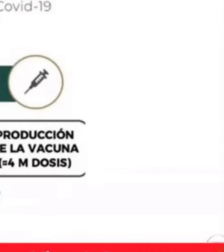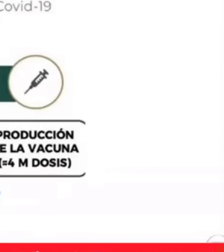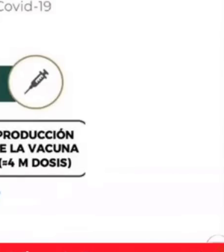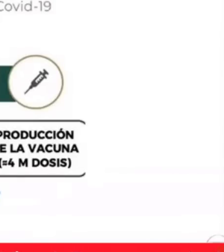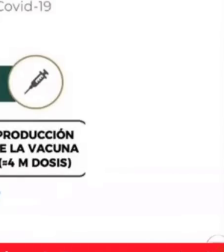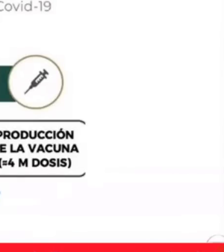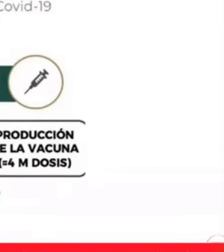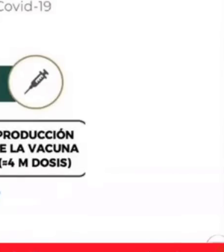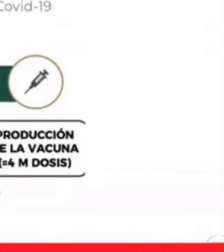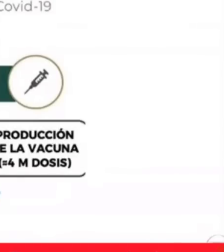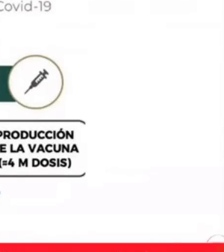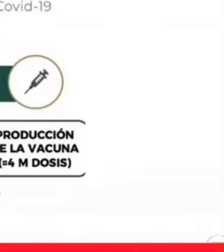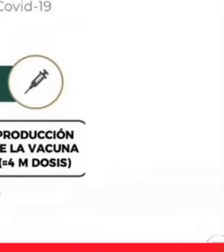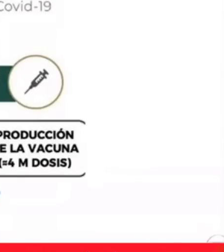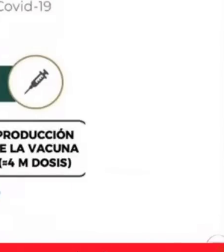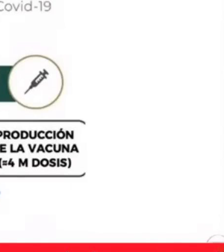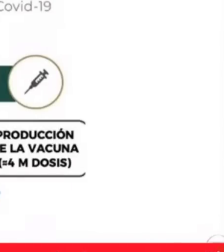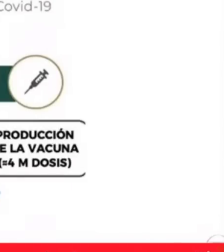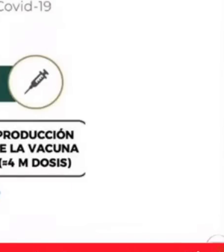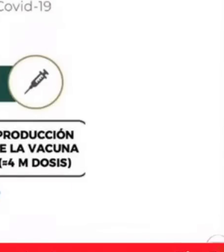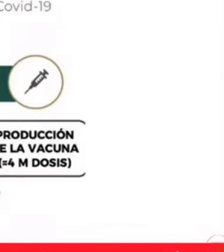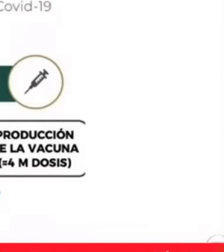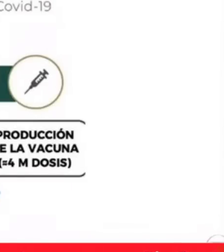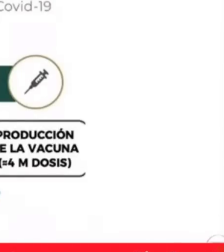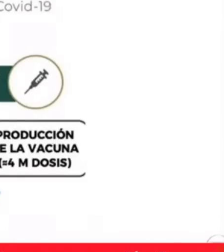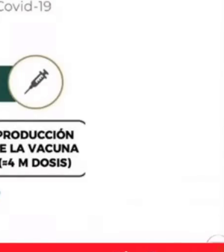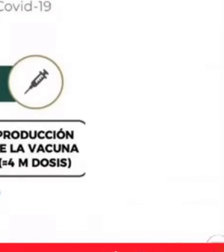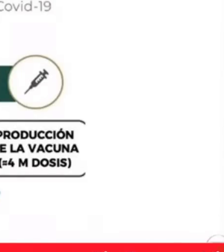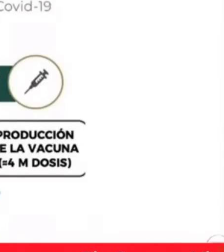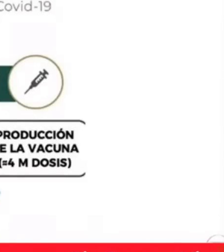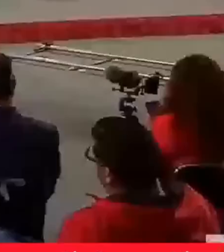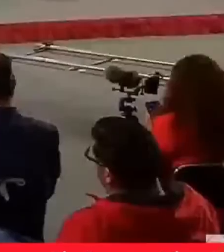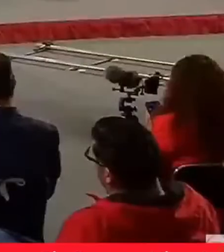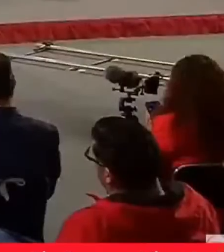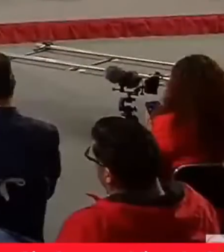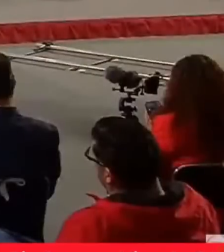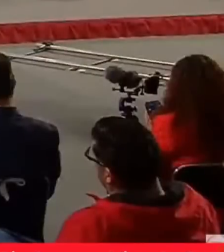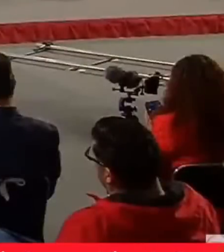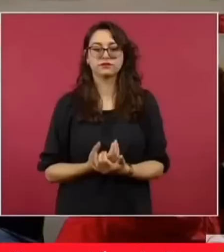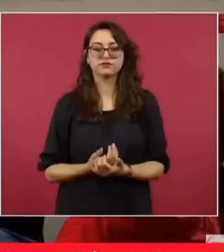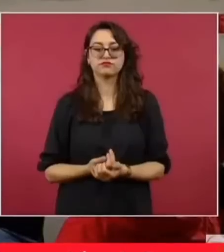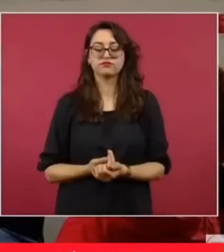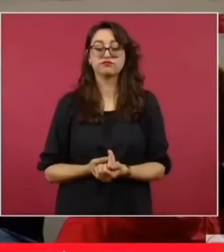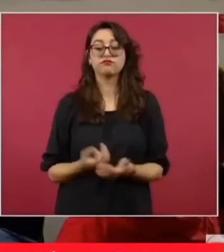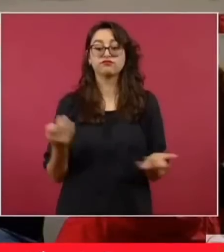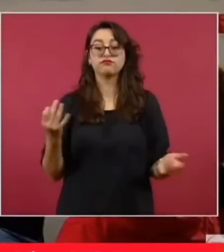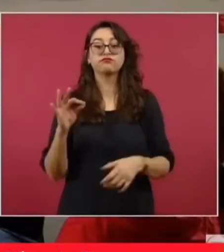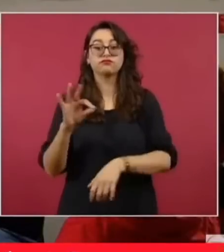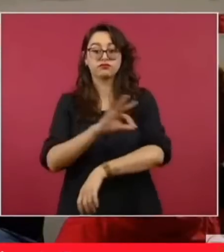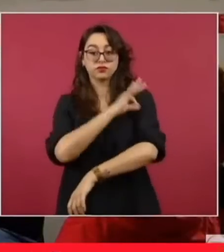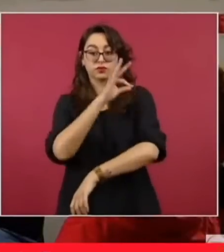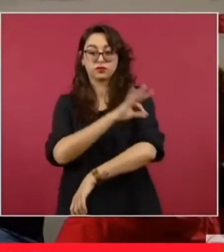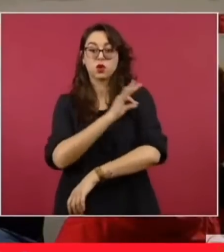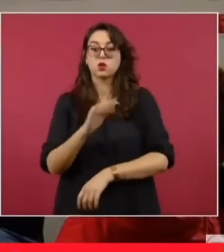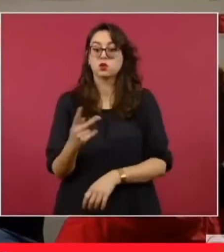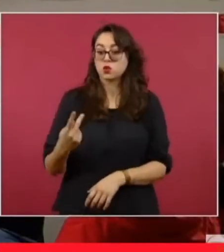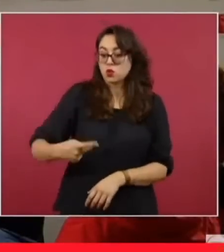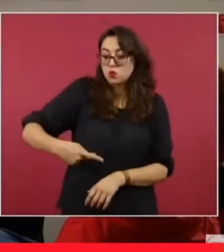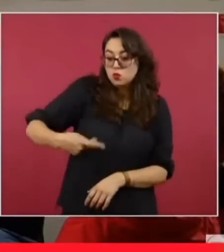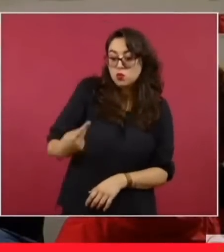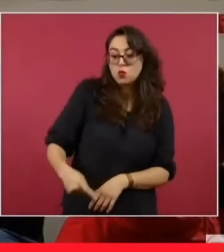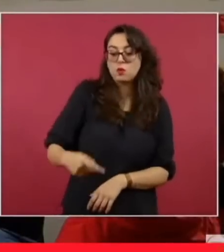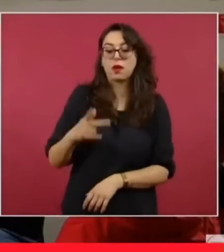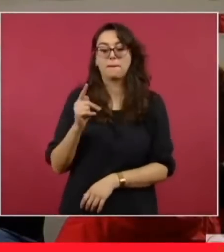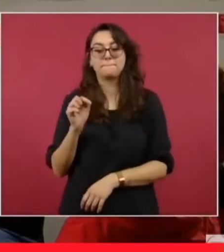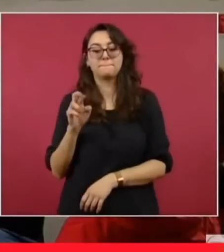cotitular de la propiedad intelectual de la vacuna patria. Esta vacuna, la vacuna mexicana patria contra el COVID-19,